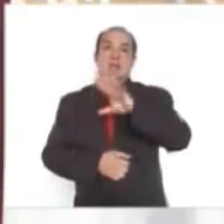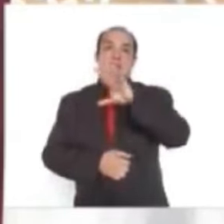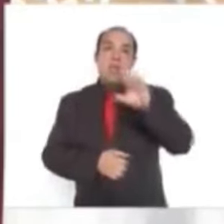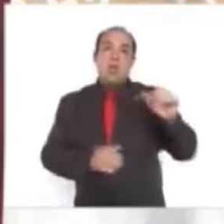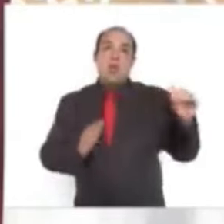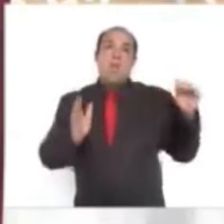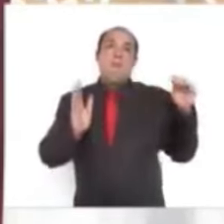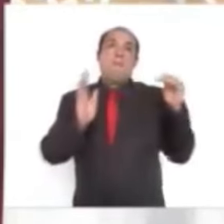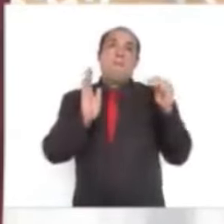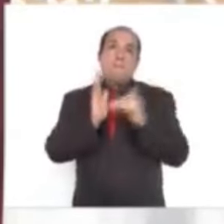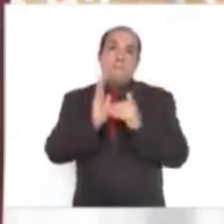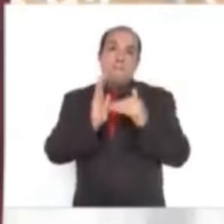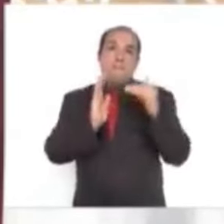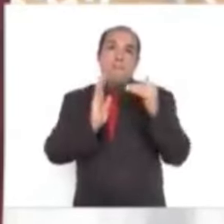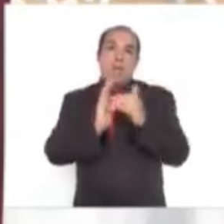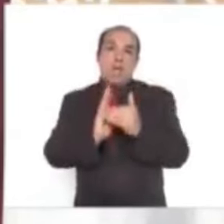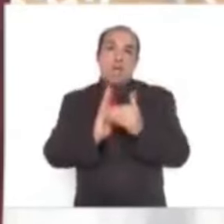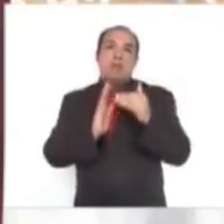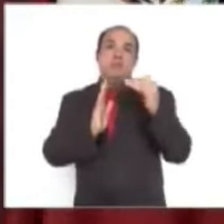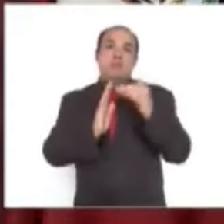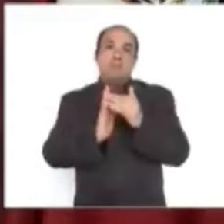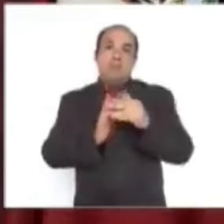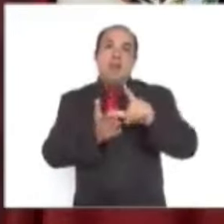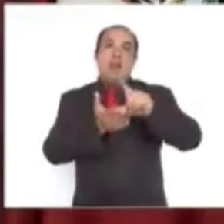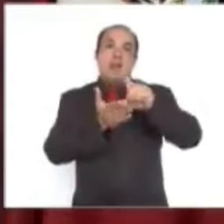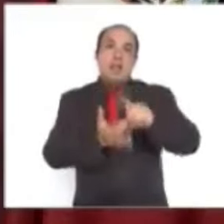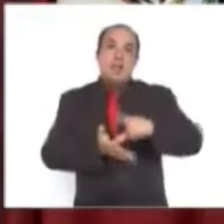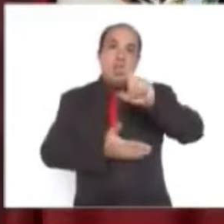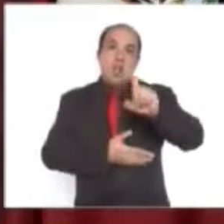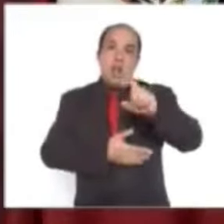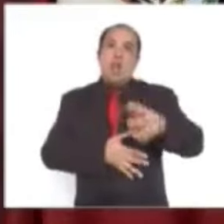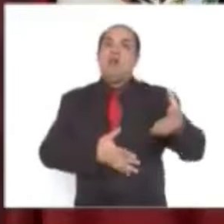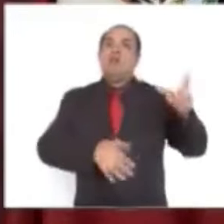de agua mensualmente. O sea, es un impacto bastante severo.